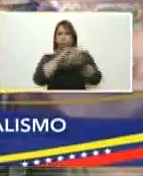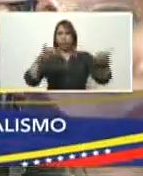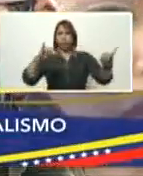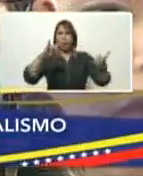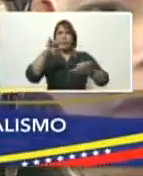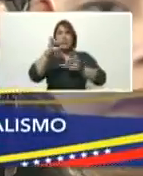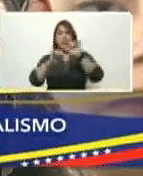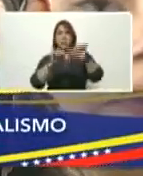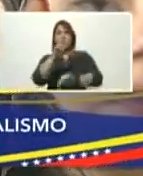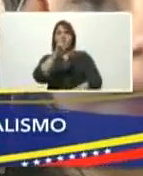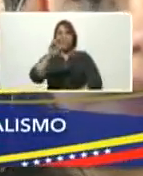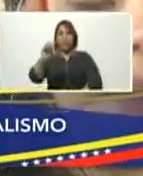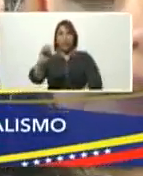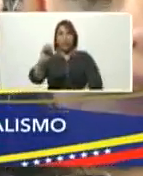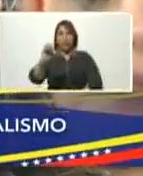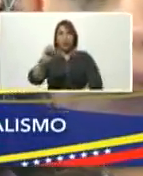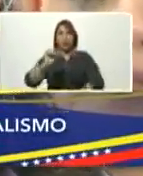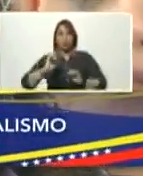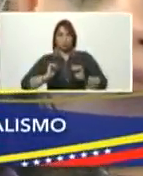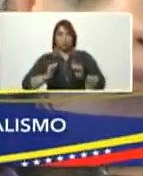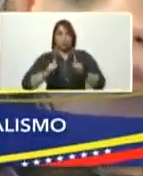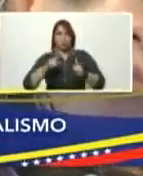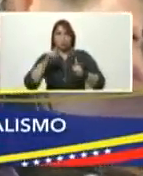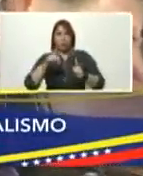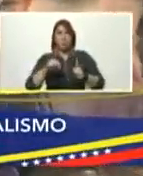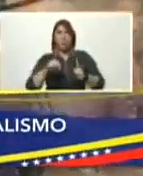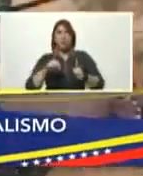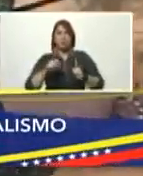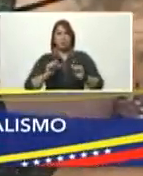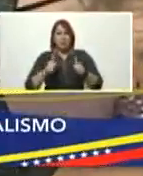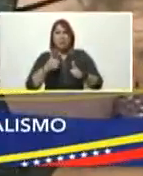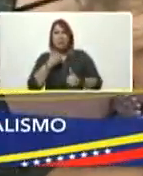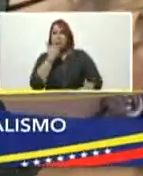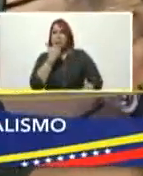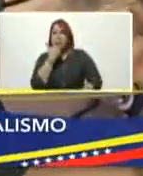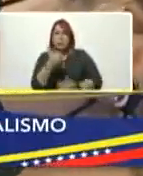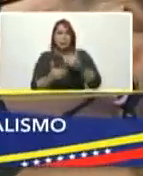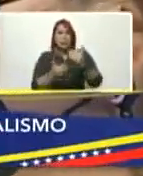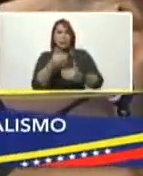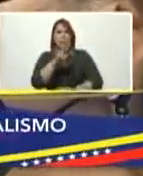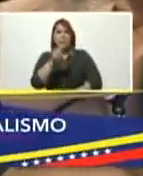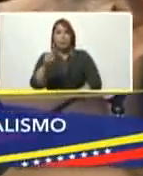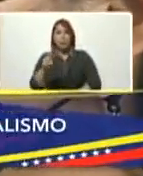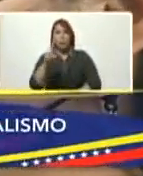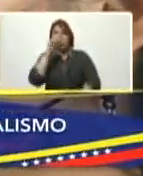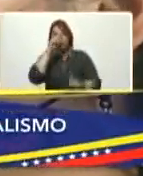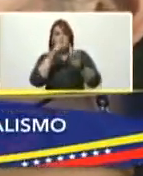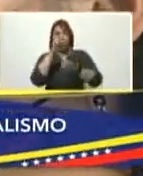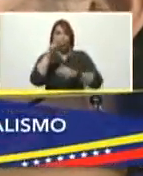XX y arranque del siglo XXI, y nos lleva rumbo al 2030.